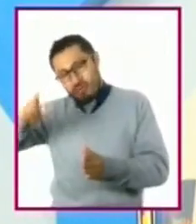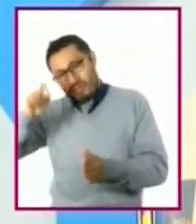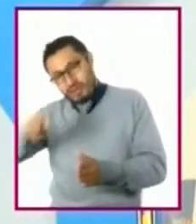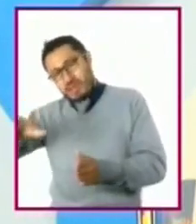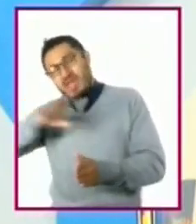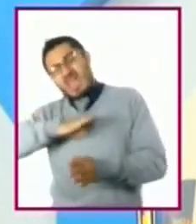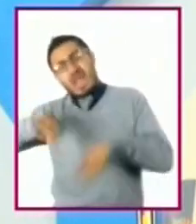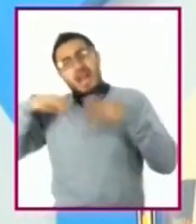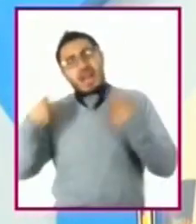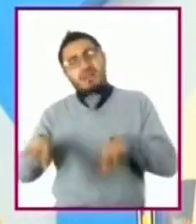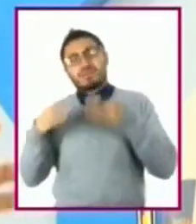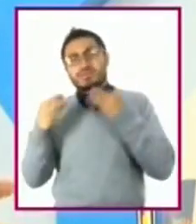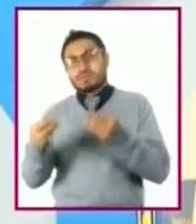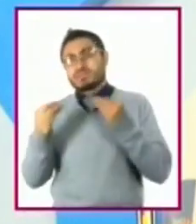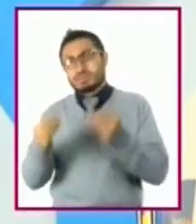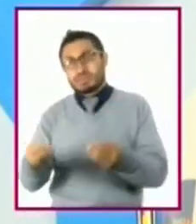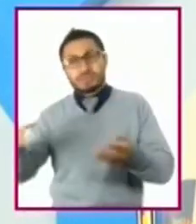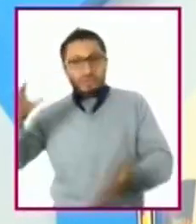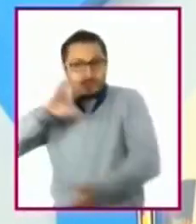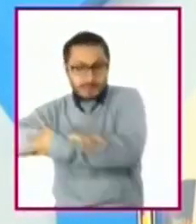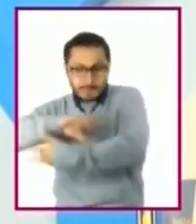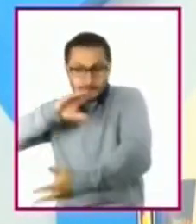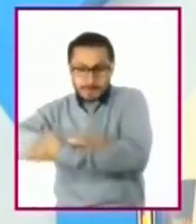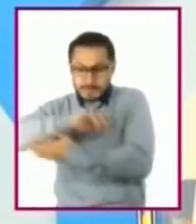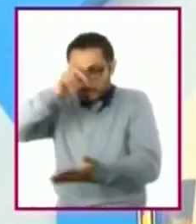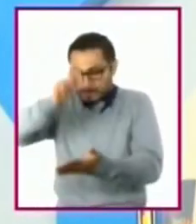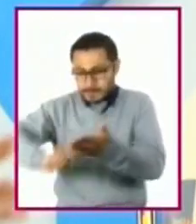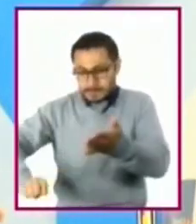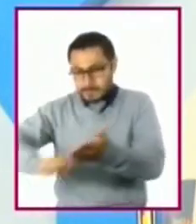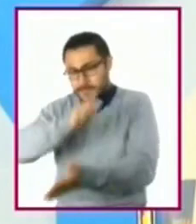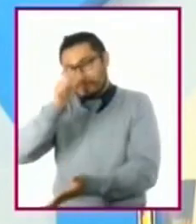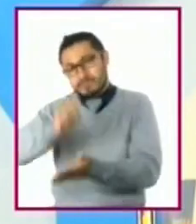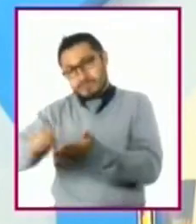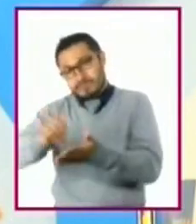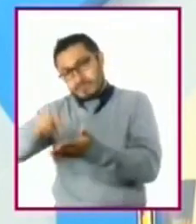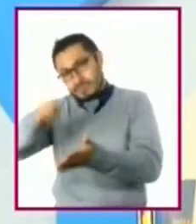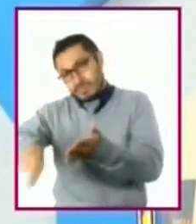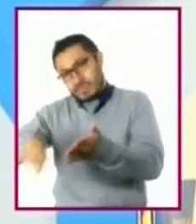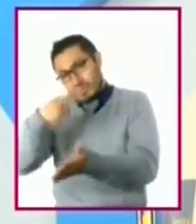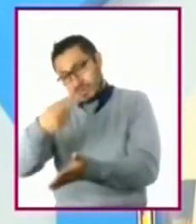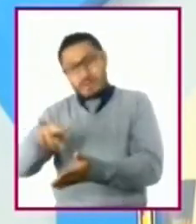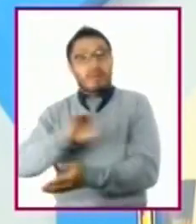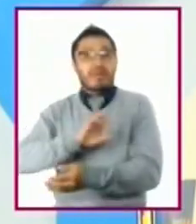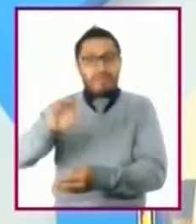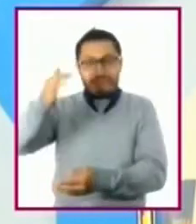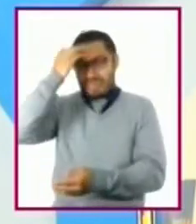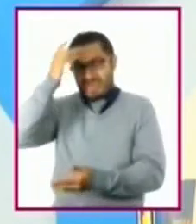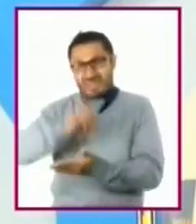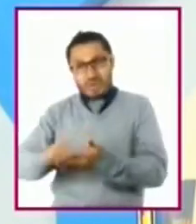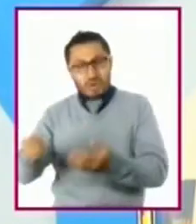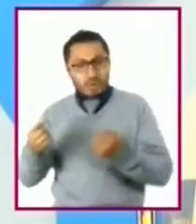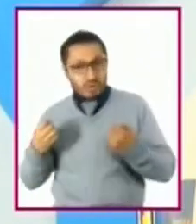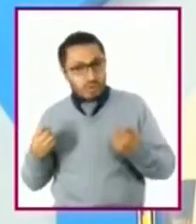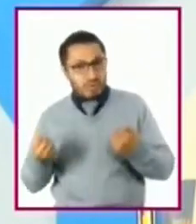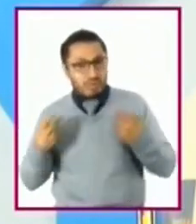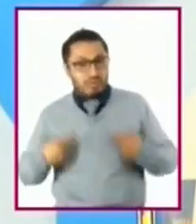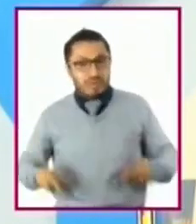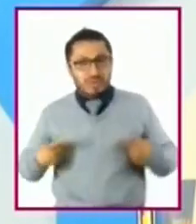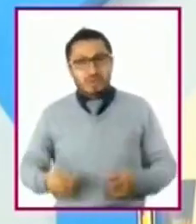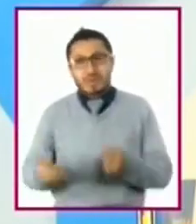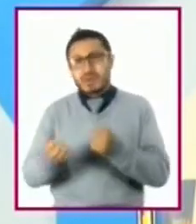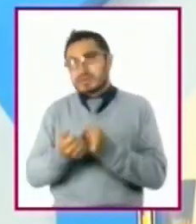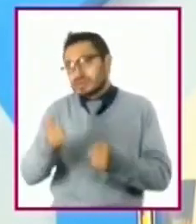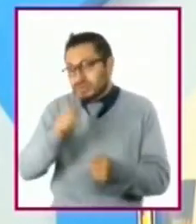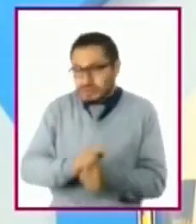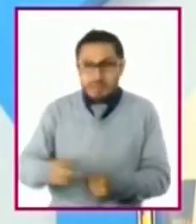cantidad significativa de pactos que reconocen los derechos civiles, políticos, económicos, sociales y